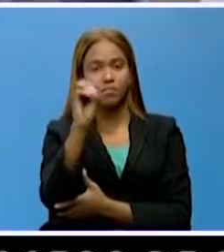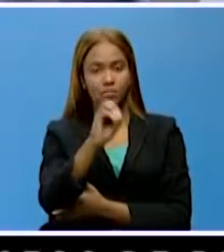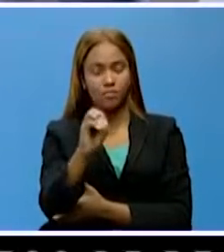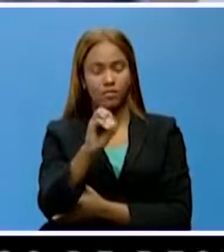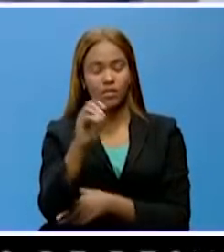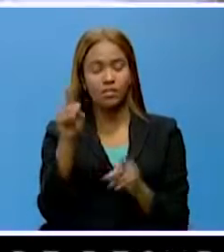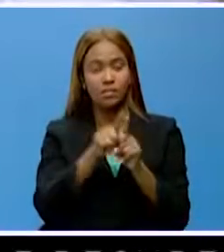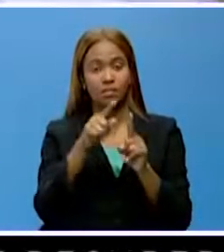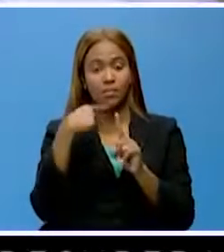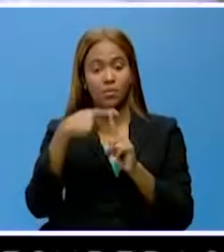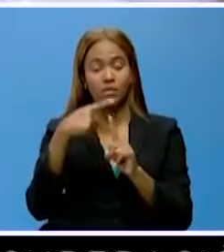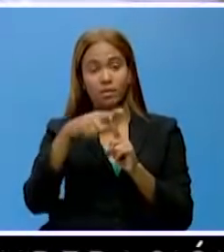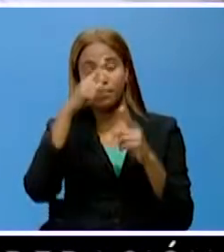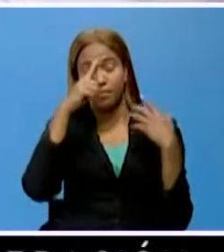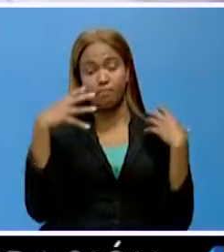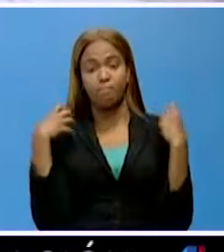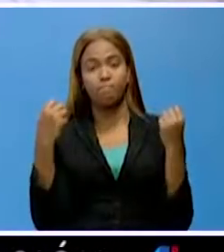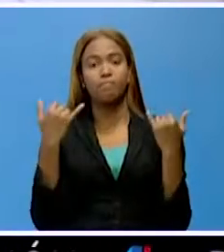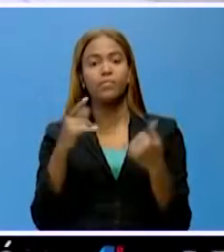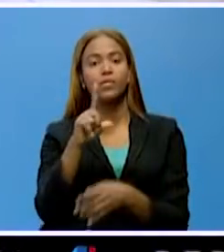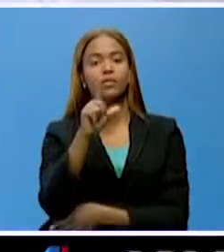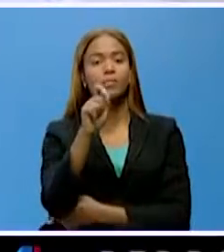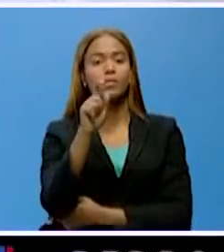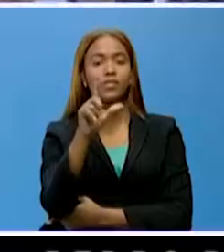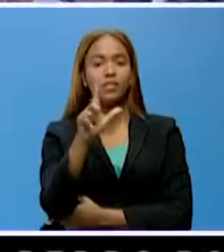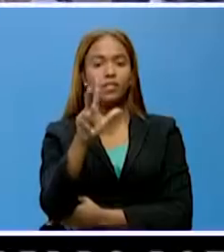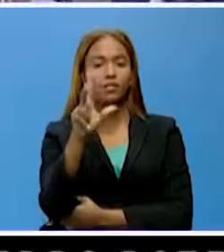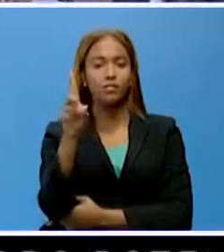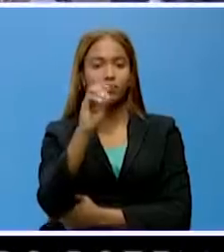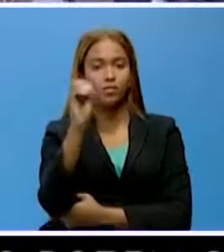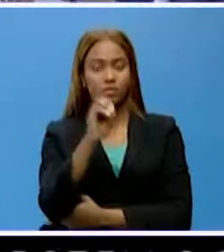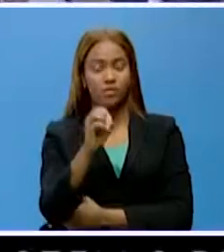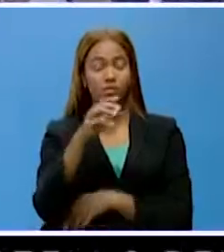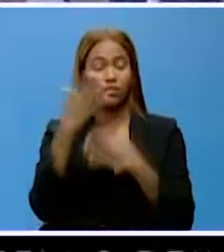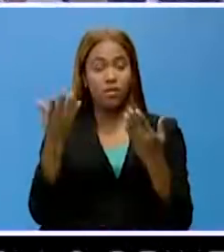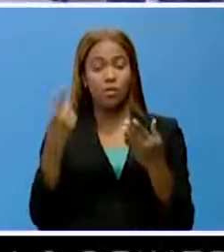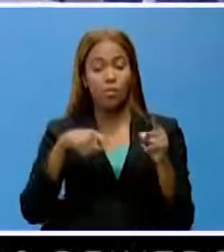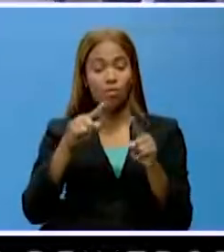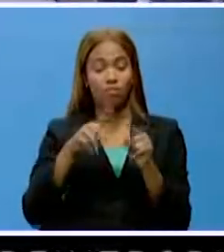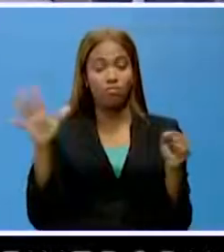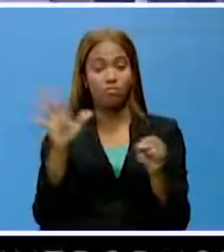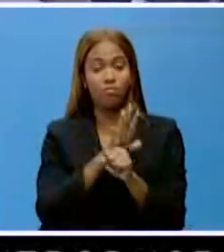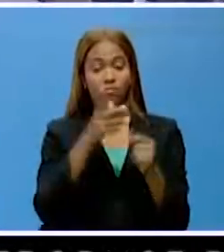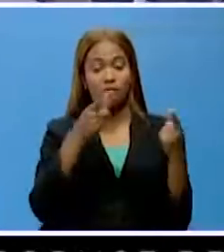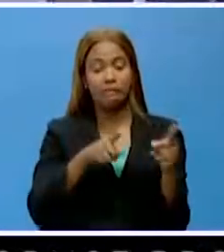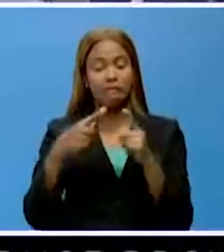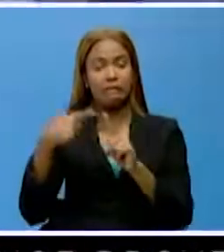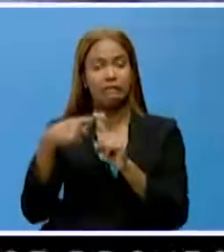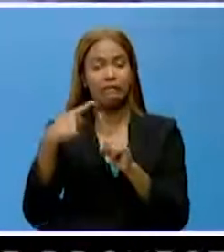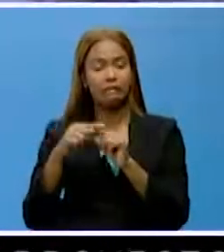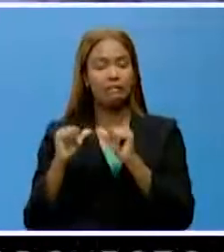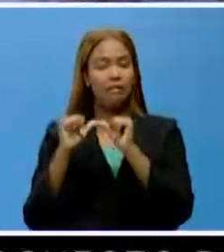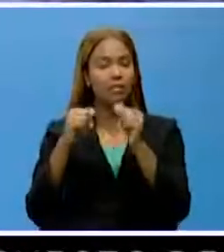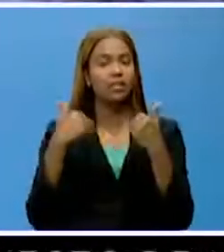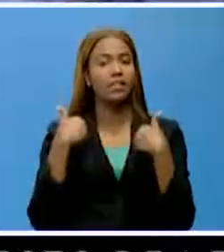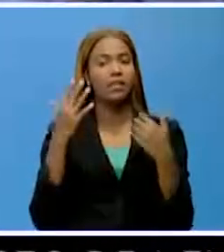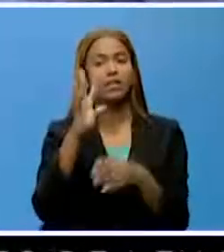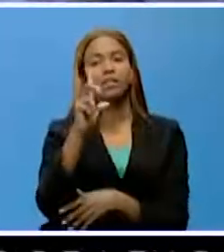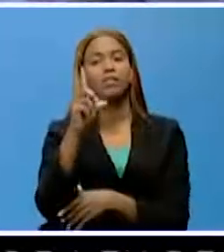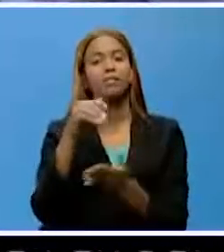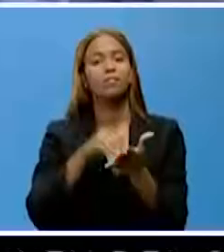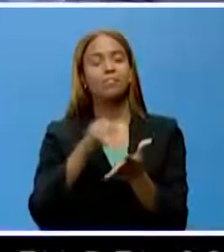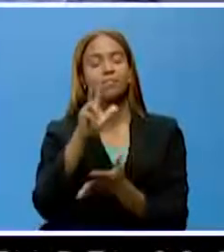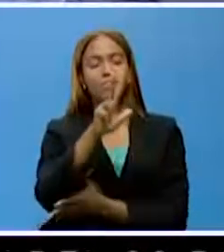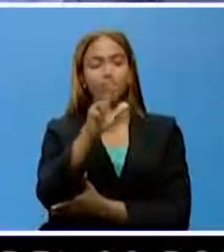17.91% y la tasa de letalidad en 1.31%, en cuanto que al total de casos activos permanecen en